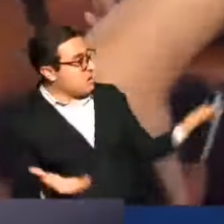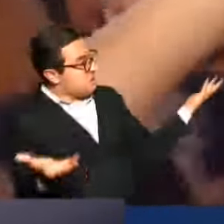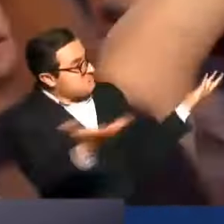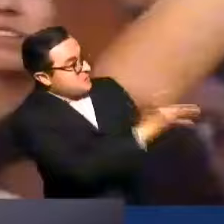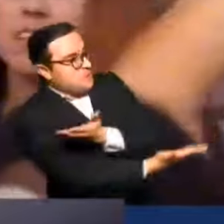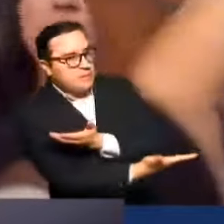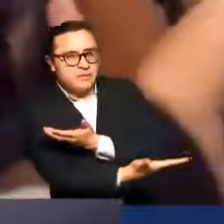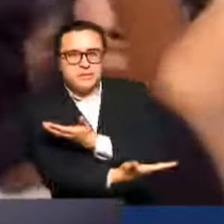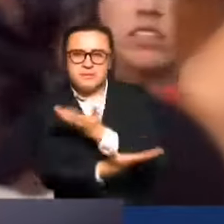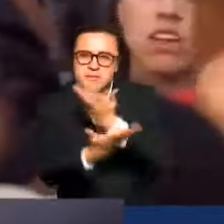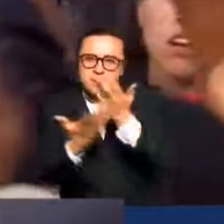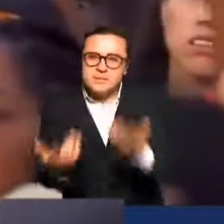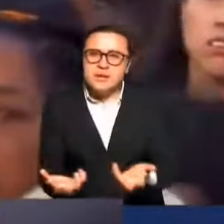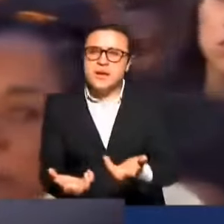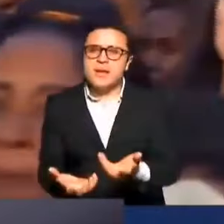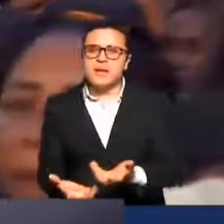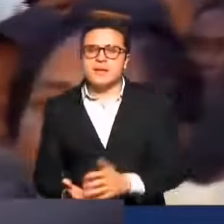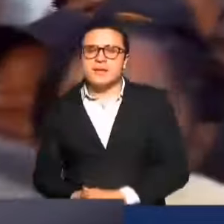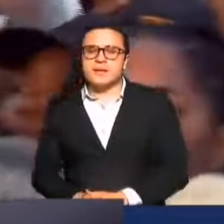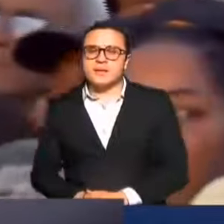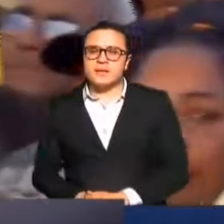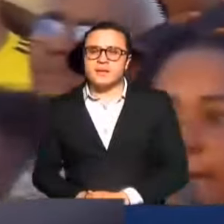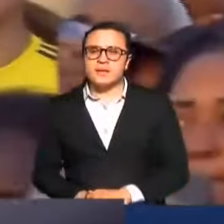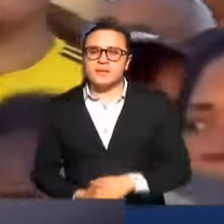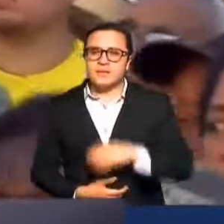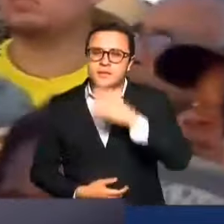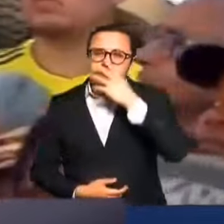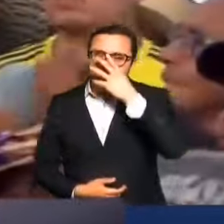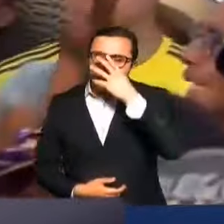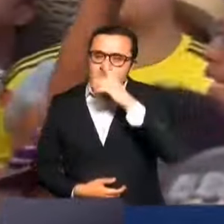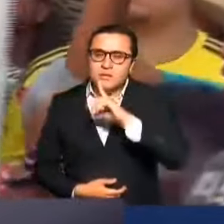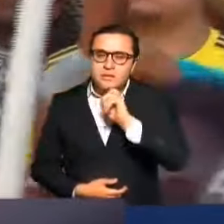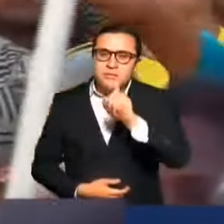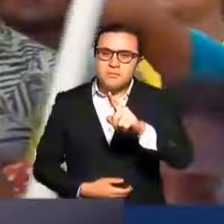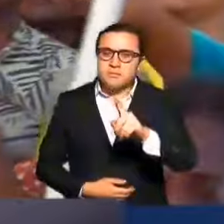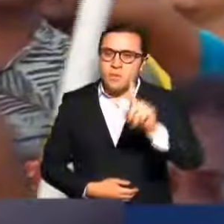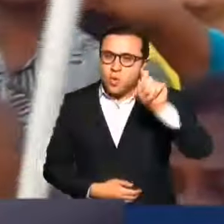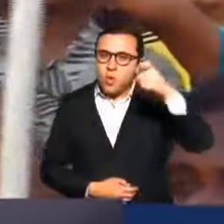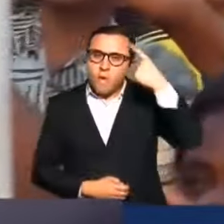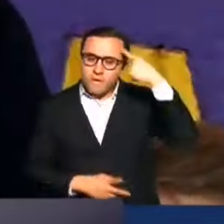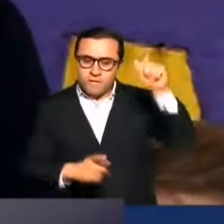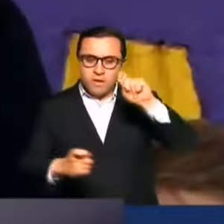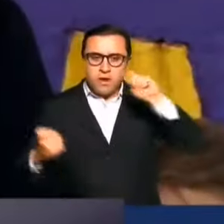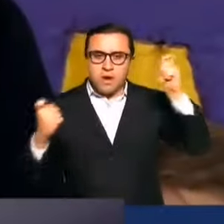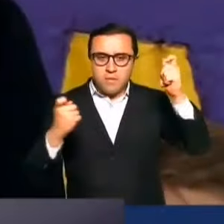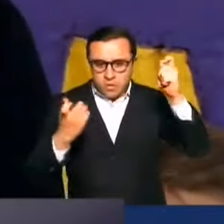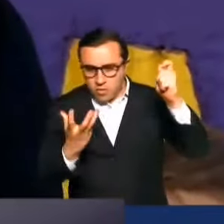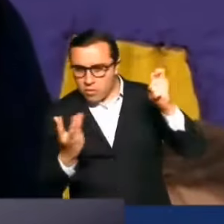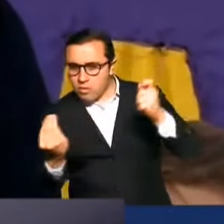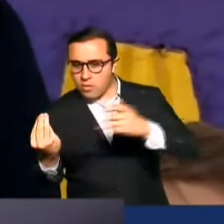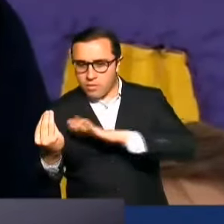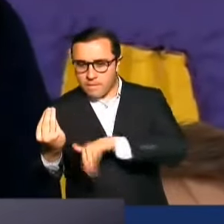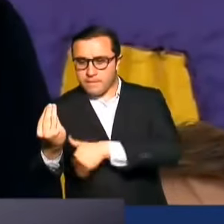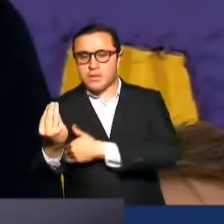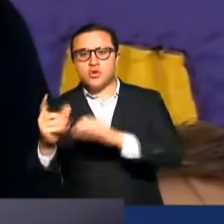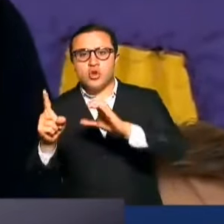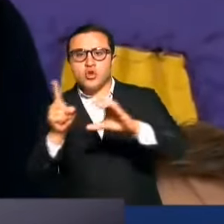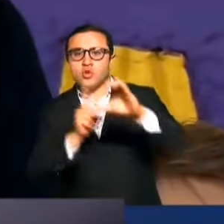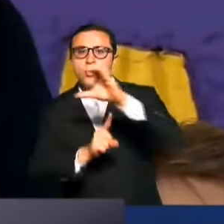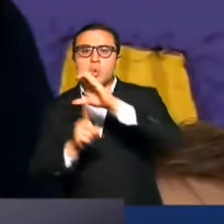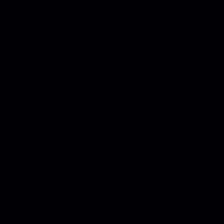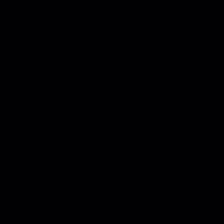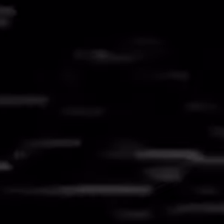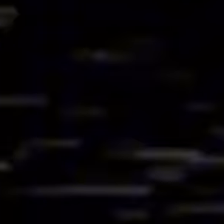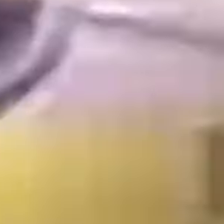Bueno, ¿y por qué el Ministerio de Cultura del Gobierno de Cambio no declara este monumento monumento